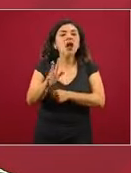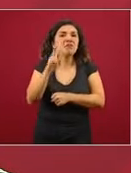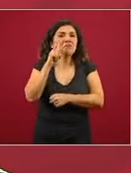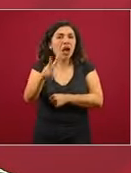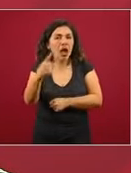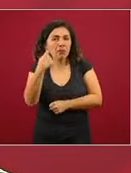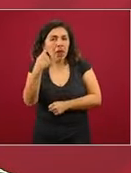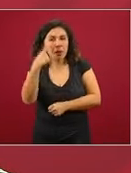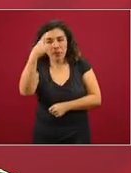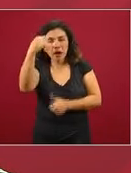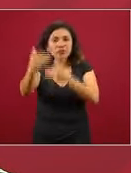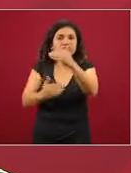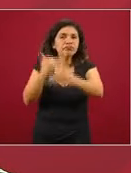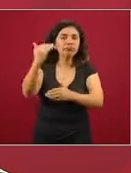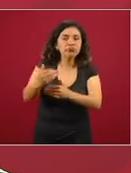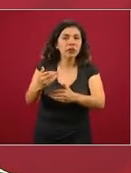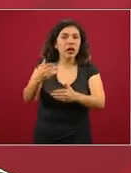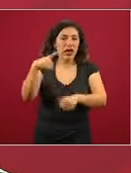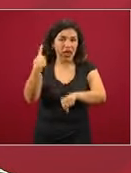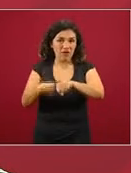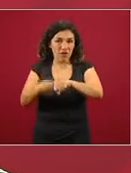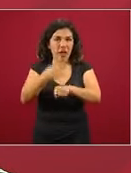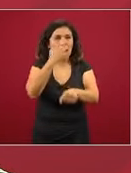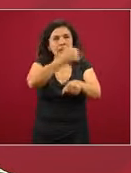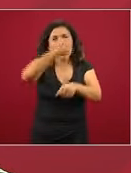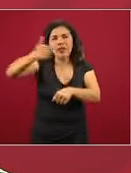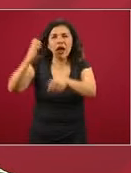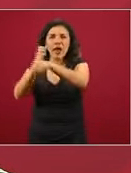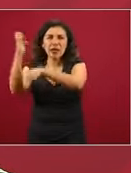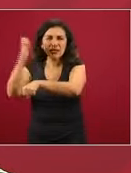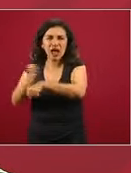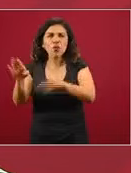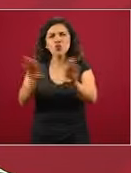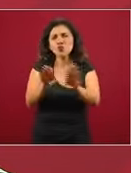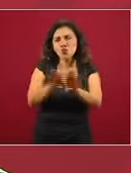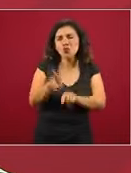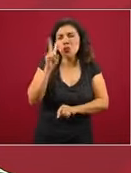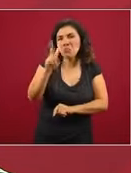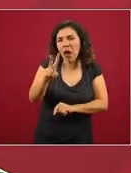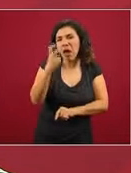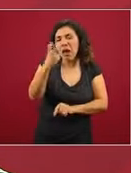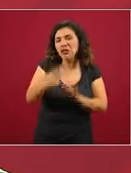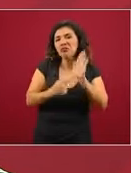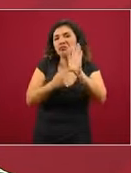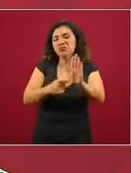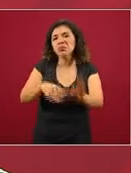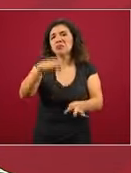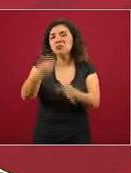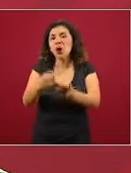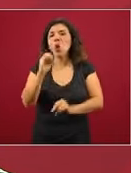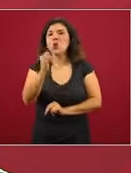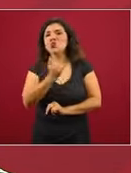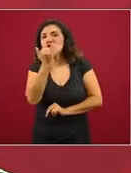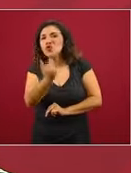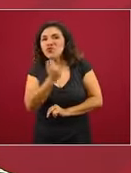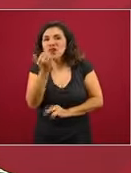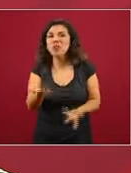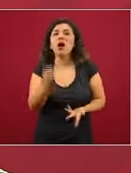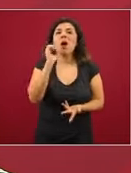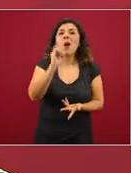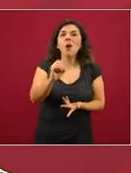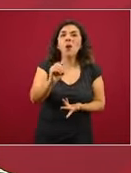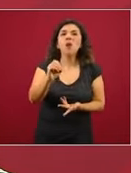general de la epidemia en cada una de las entidades federativas, cómo se presentan los casos confirmados, los sospechosos y los que han